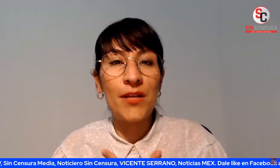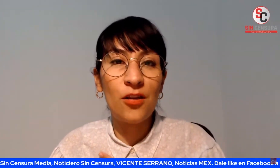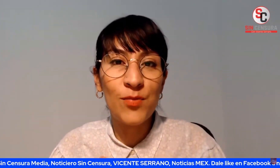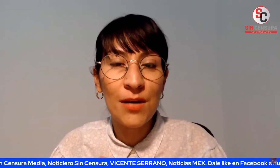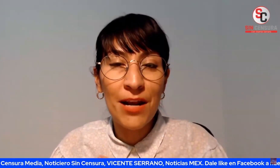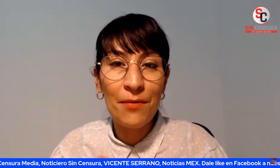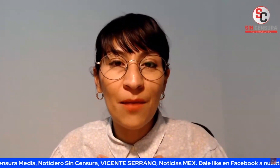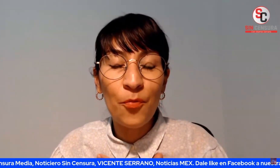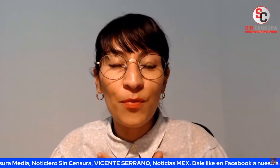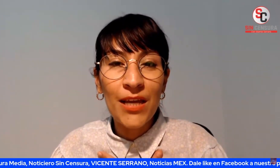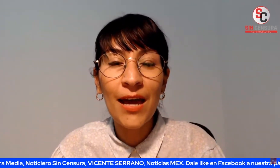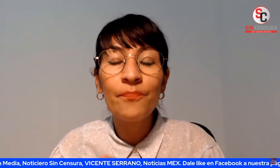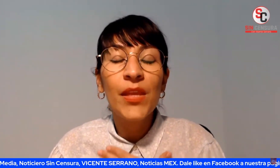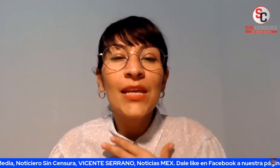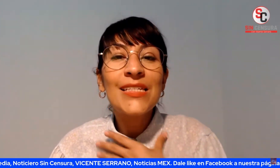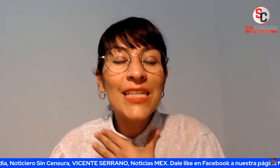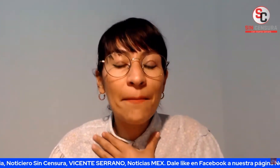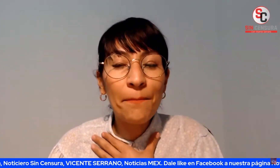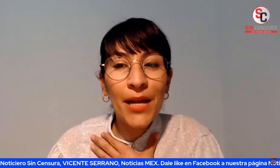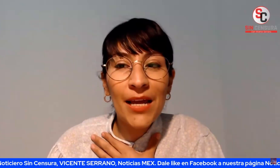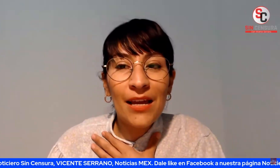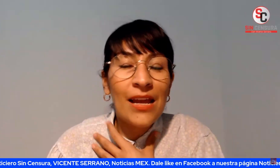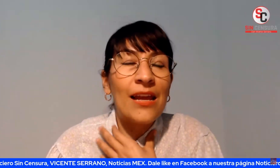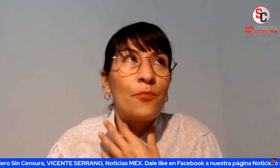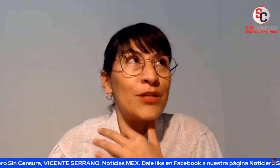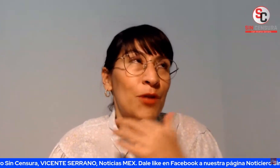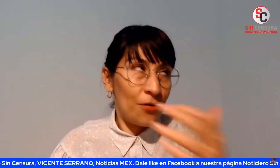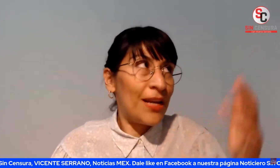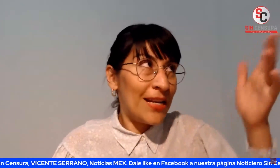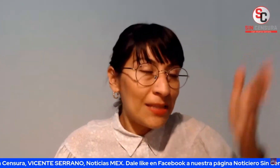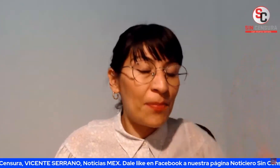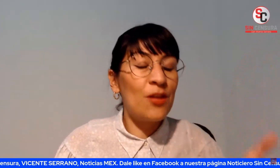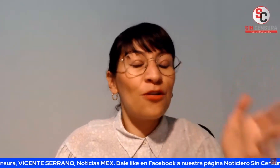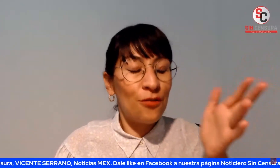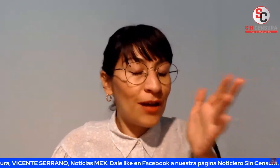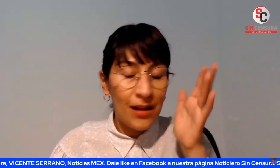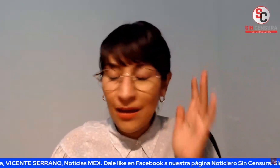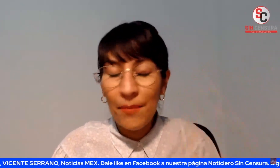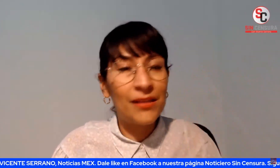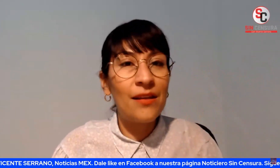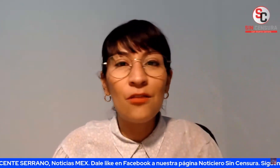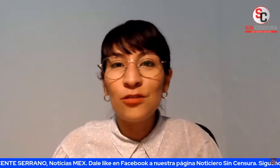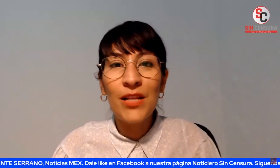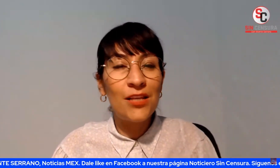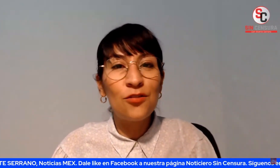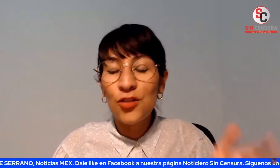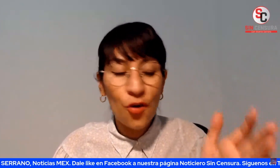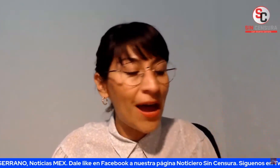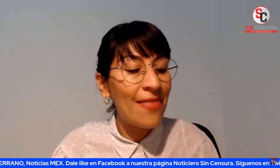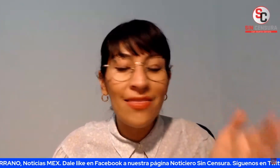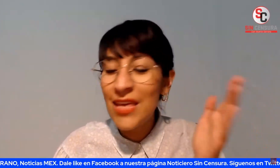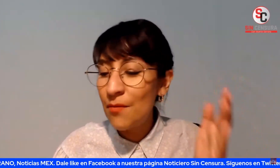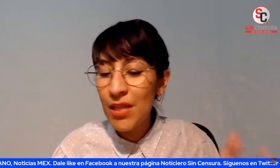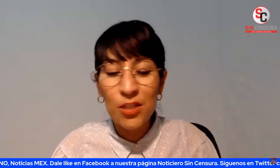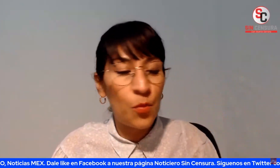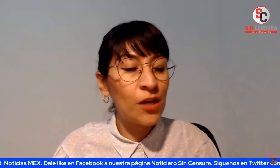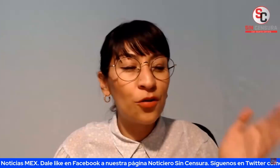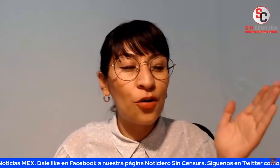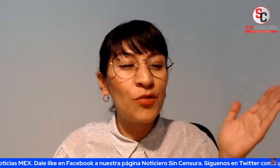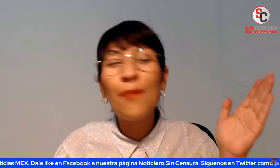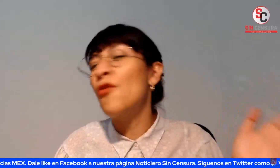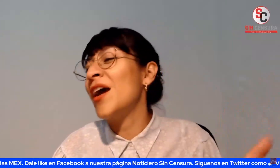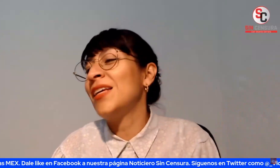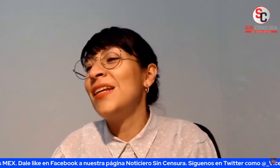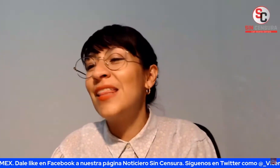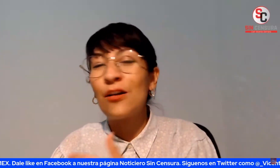historiadora y como alguien que observa la vida pública, siempre, pues bueno, en este periodo, a partir de 2018, cada día me